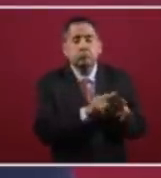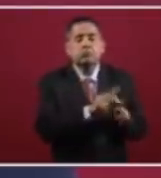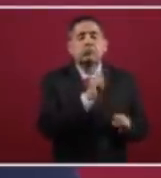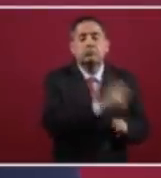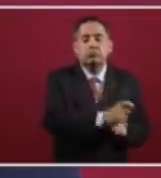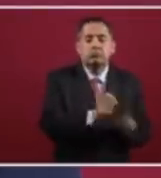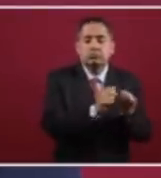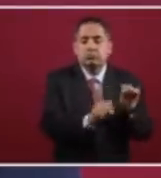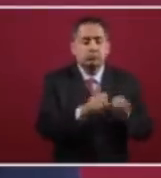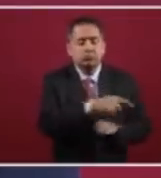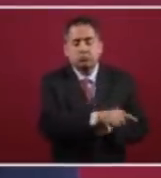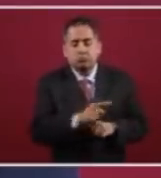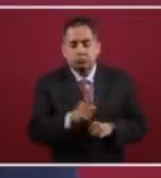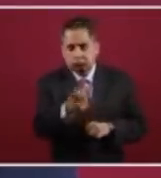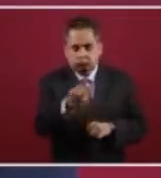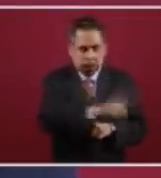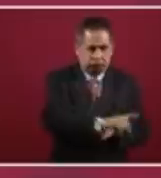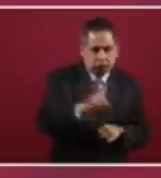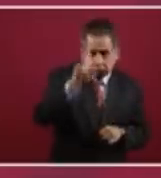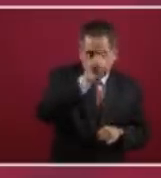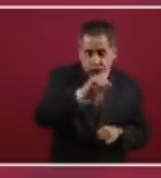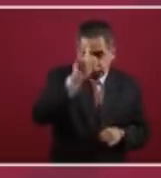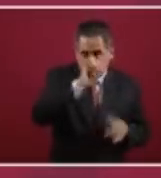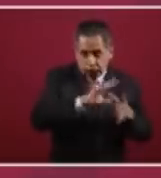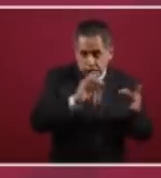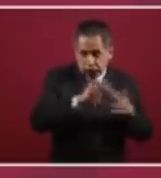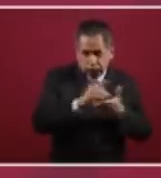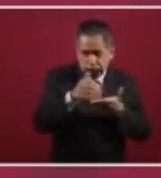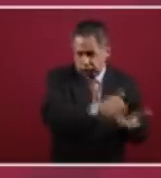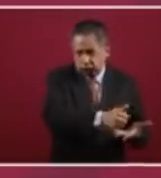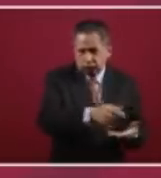ayúdennos dándoles consejos.